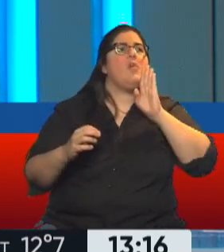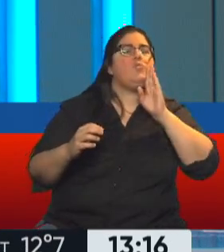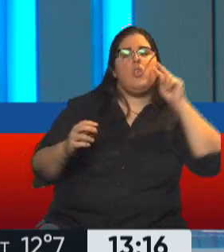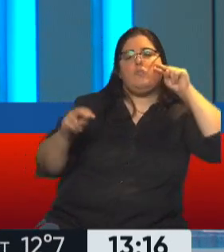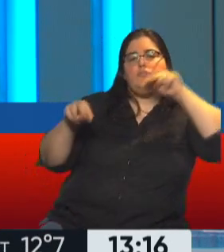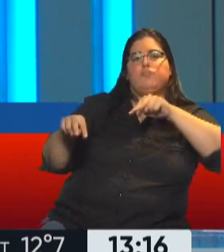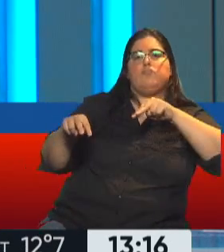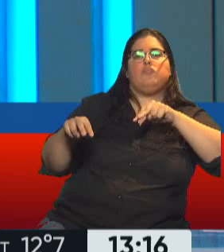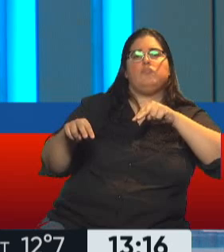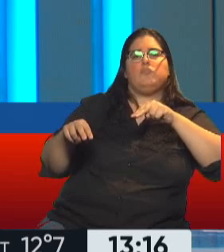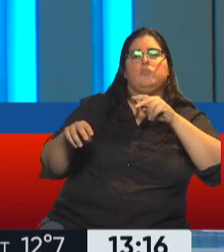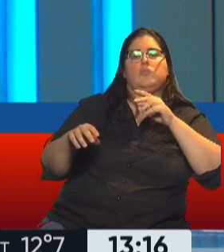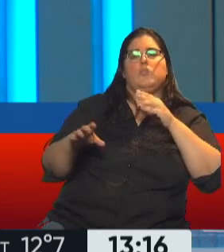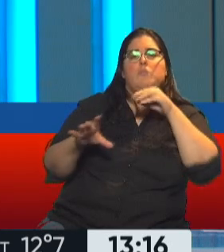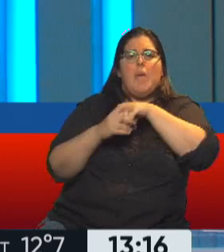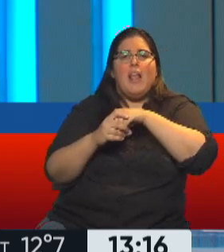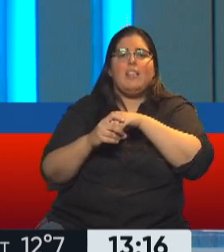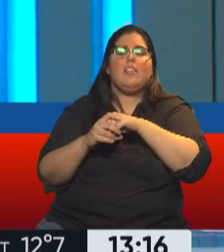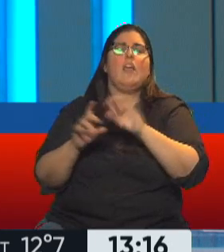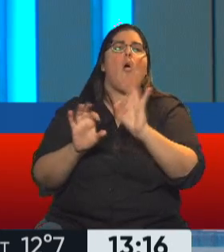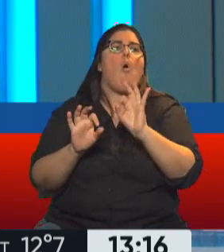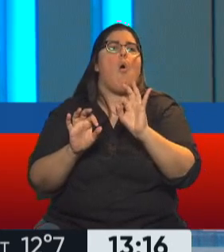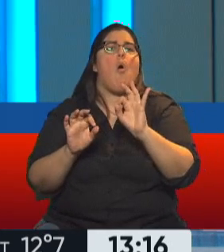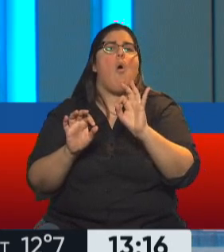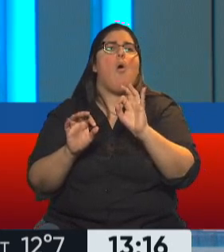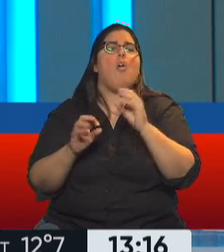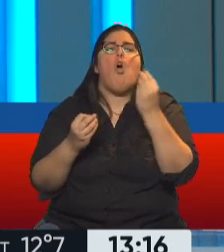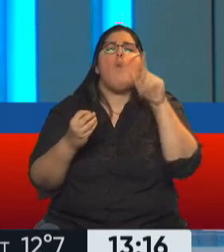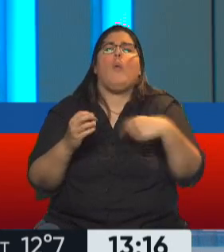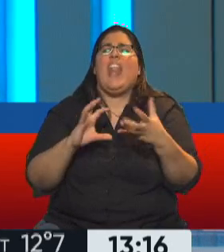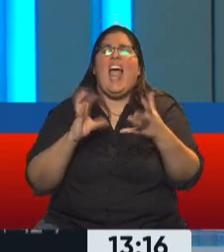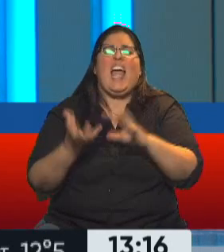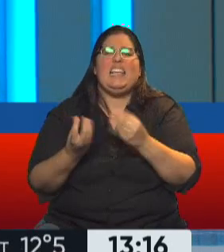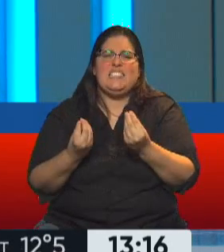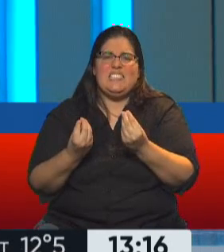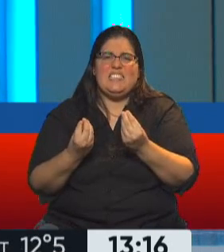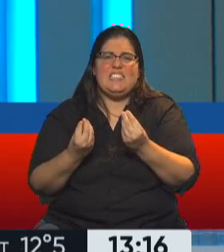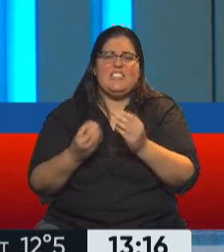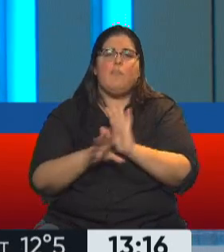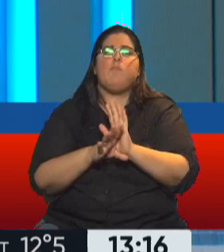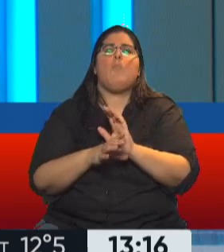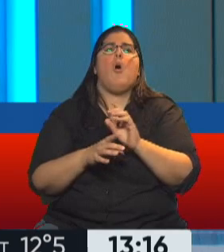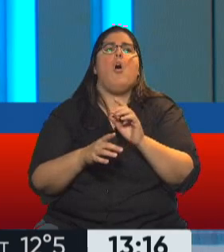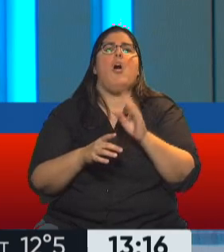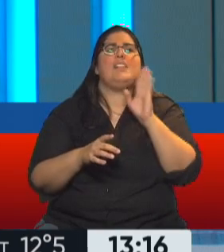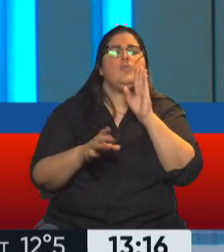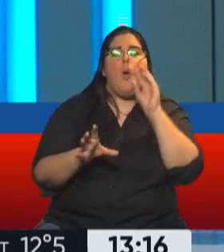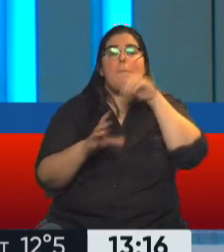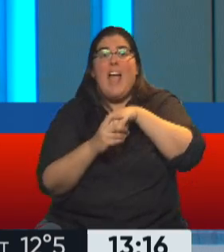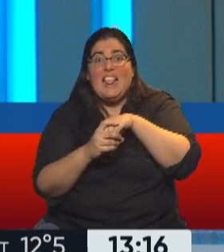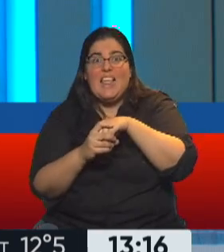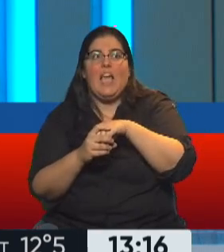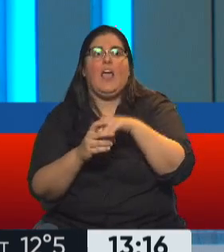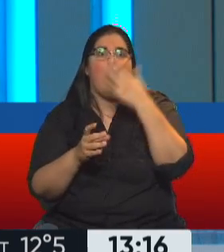Estados Unidos la que activa esto en Nicaragua, o es una situación de crisis política interna que después genera una reacción de Estados Unidos. Desde mi punto de vista, la